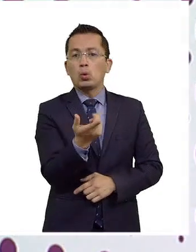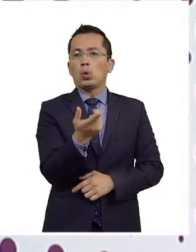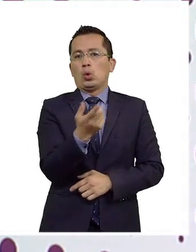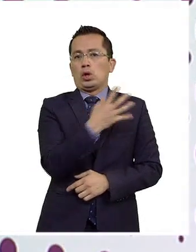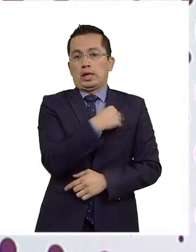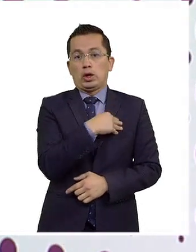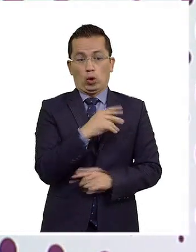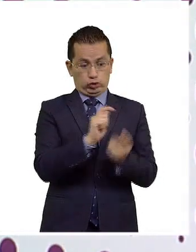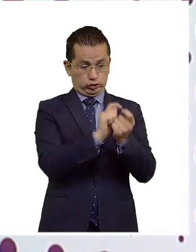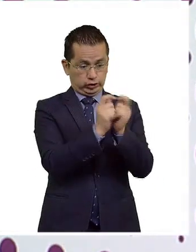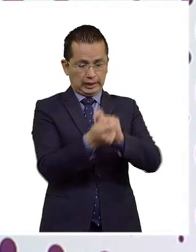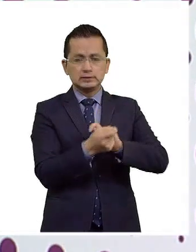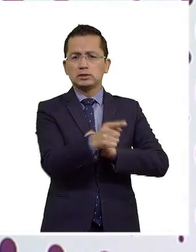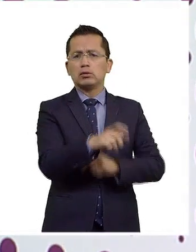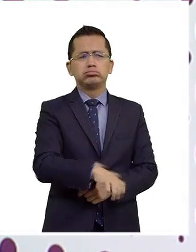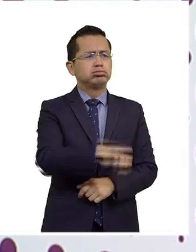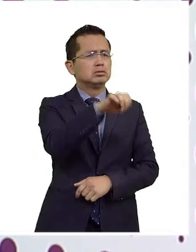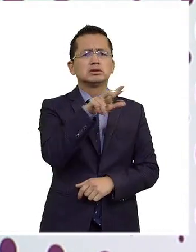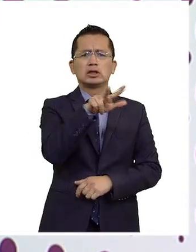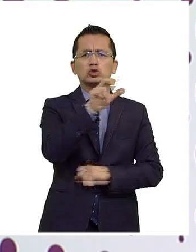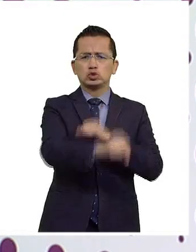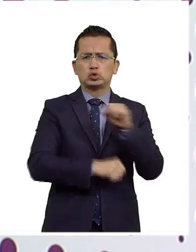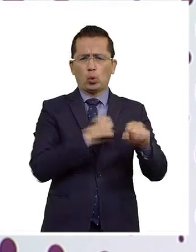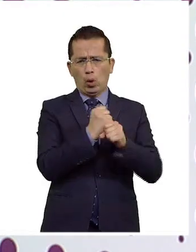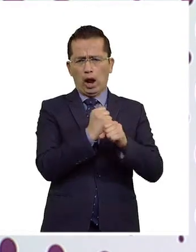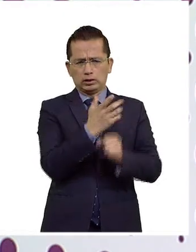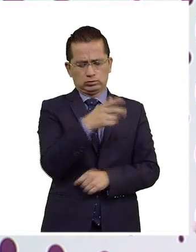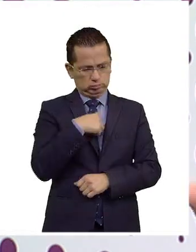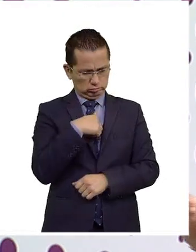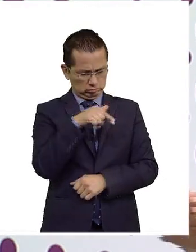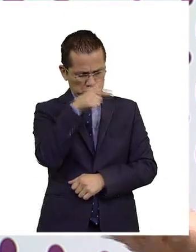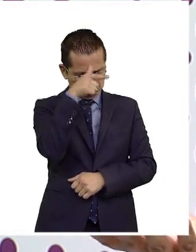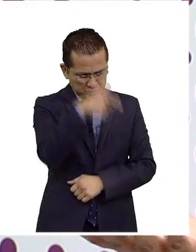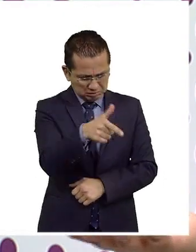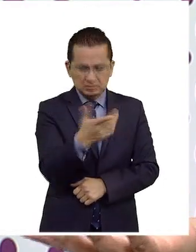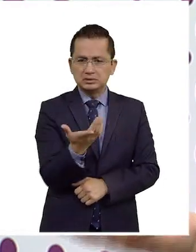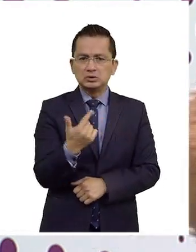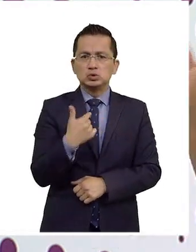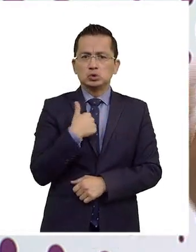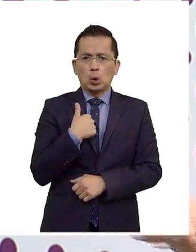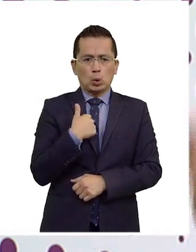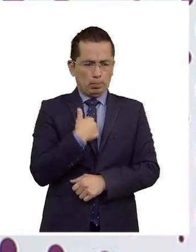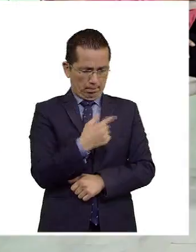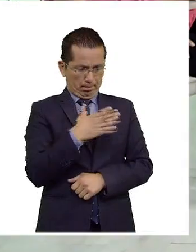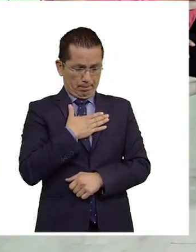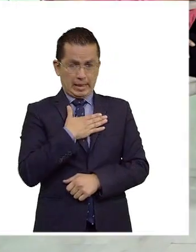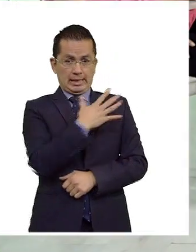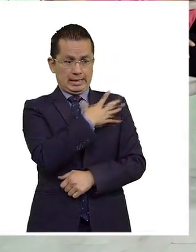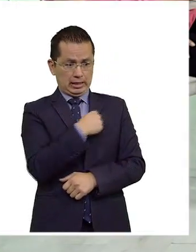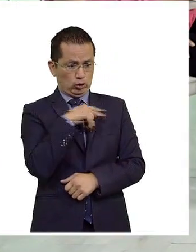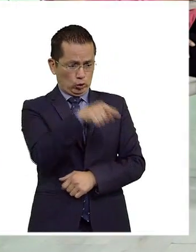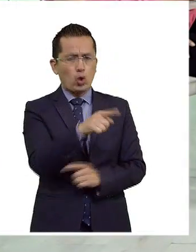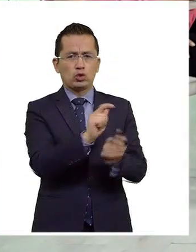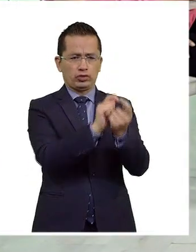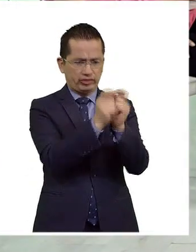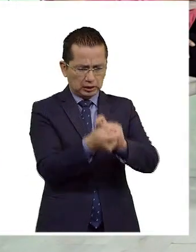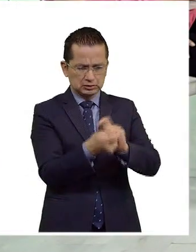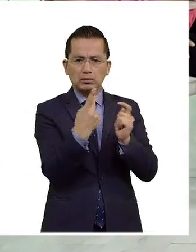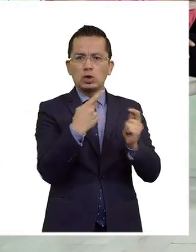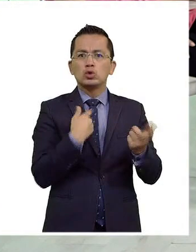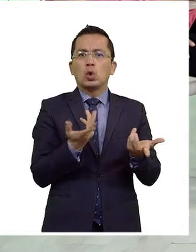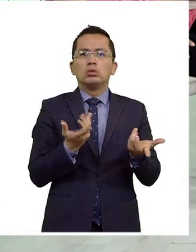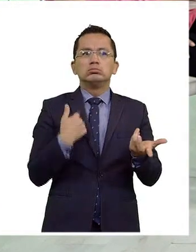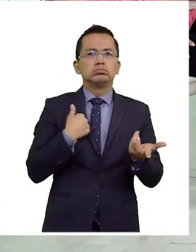que efectivamente me di cuenta de que yo no tenía con quién platicar, con quién identificar